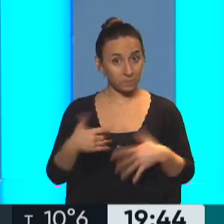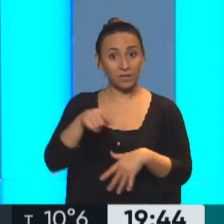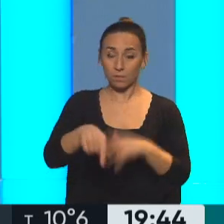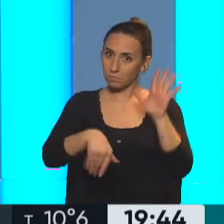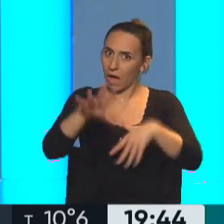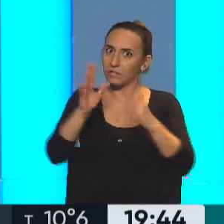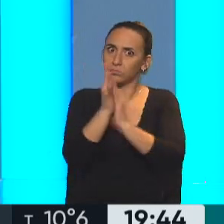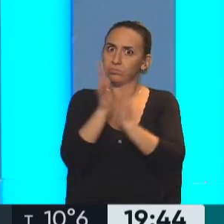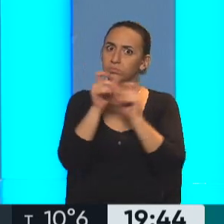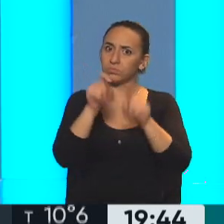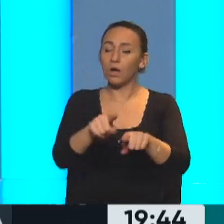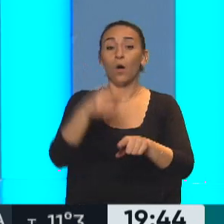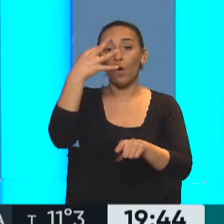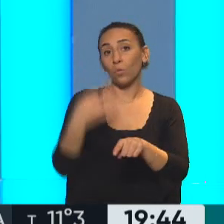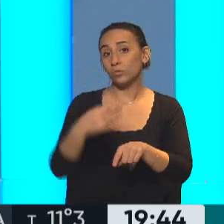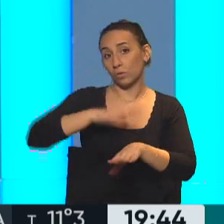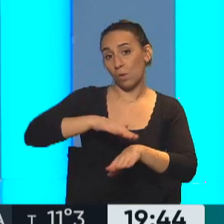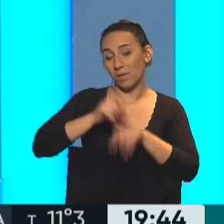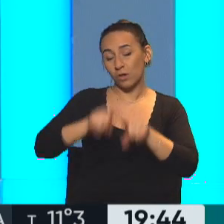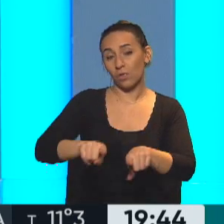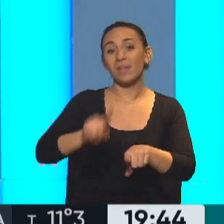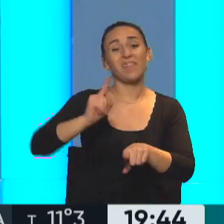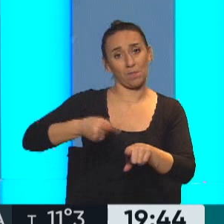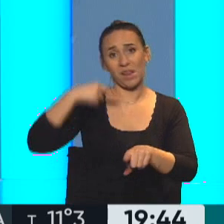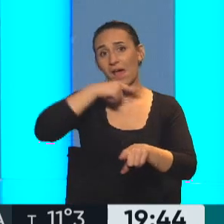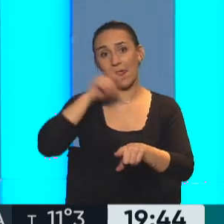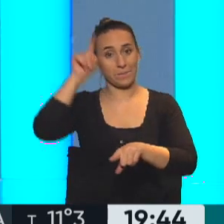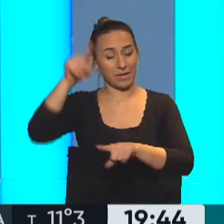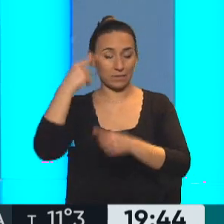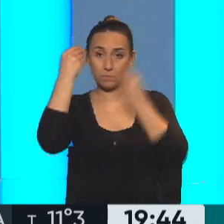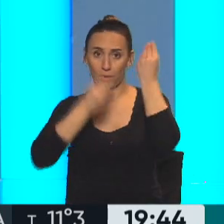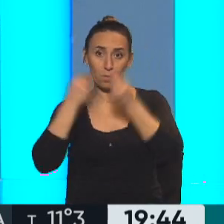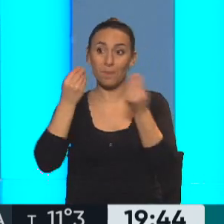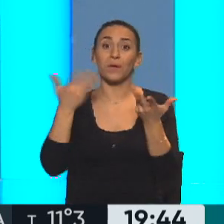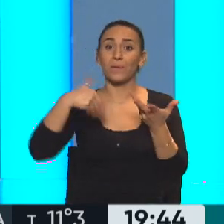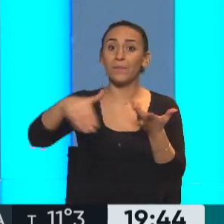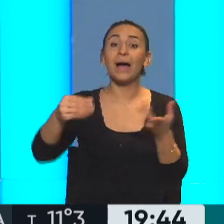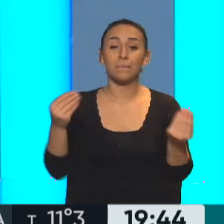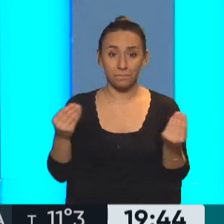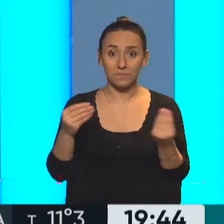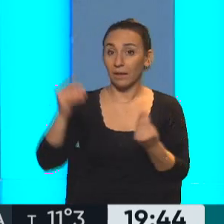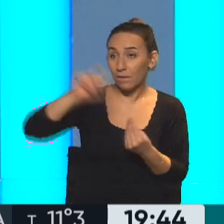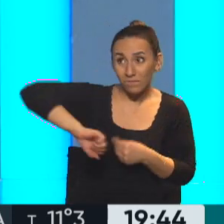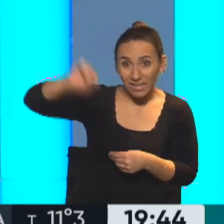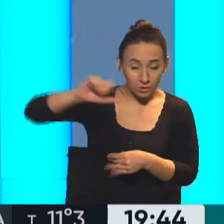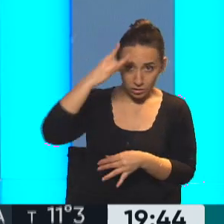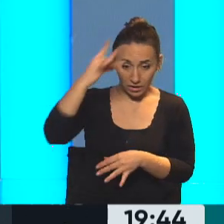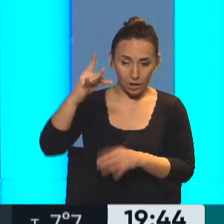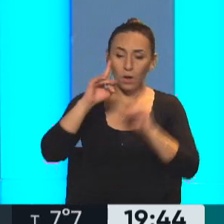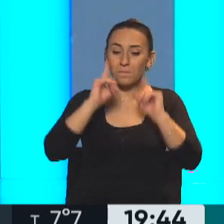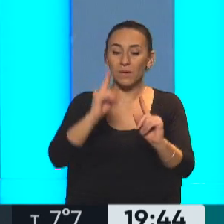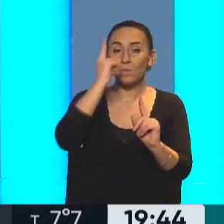aplaudidos en un contexto en el que decíamos una Alemania que también está muy preocupada por lo que viene, inflación récord, y también en el mismo día en el